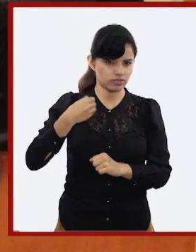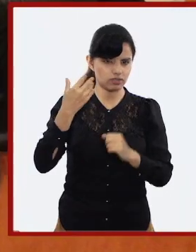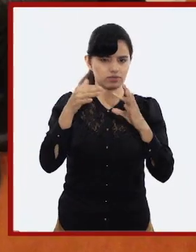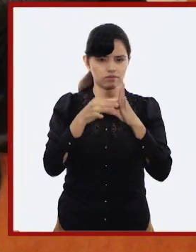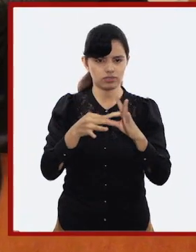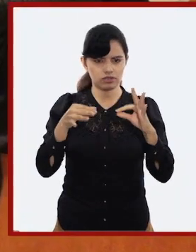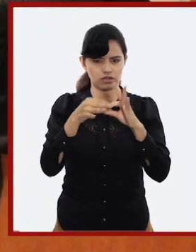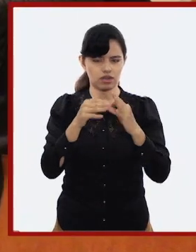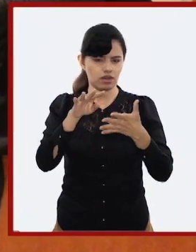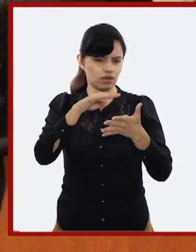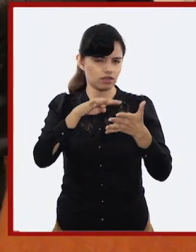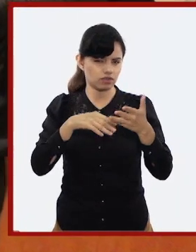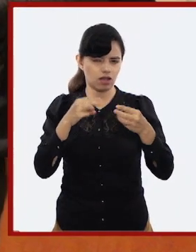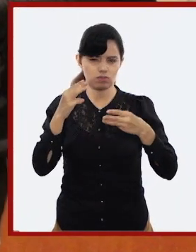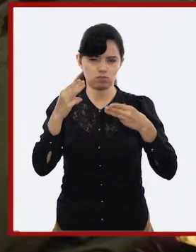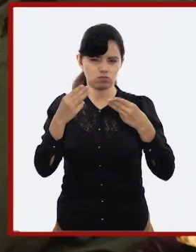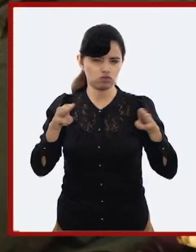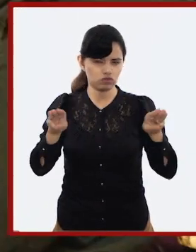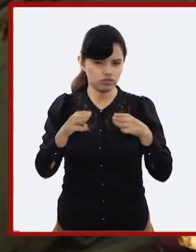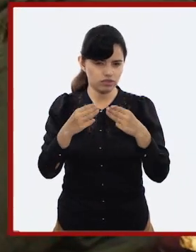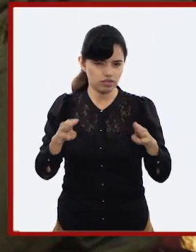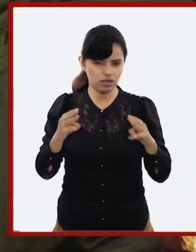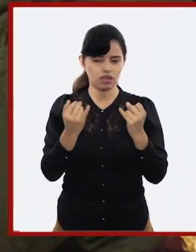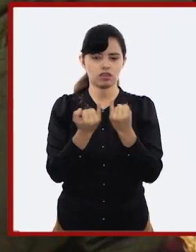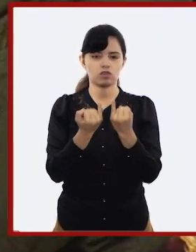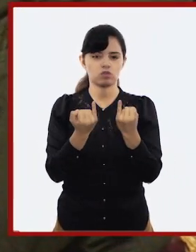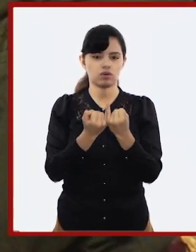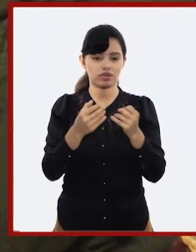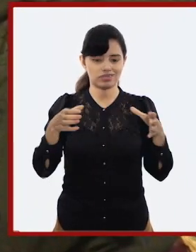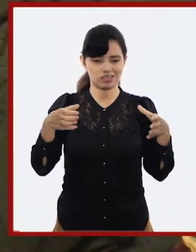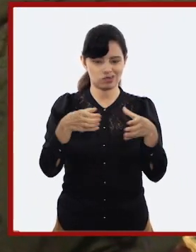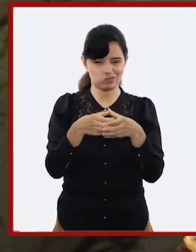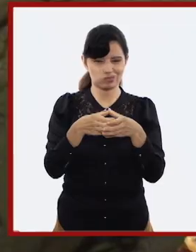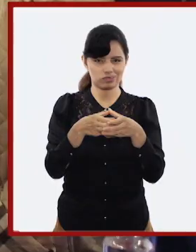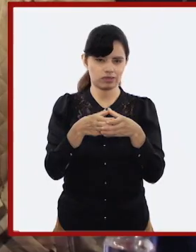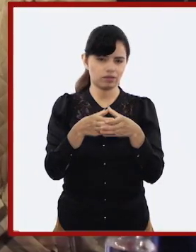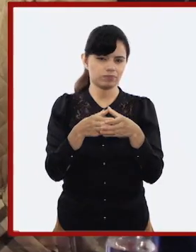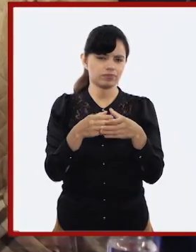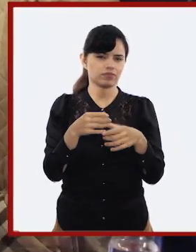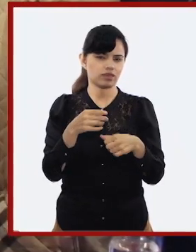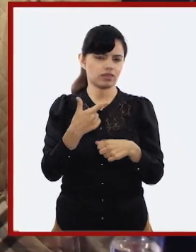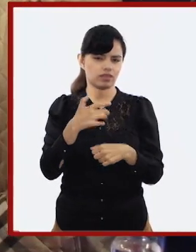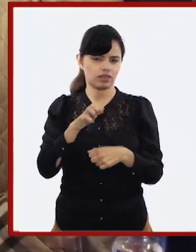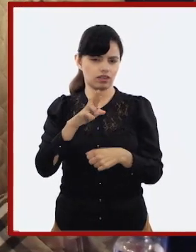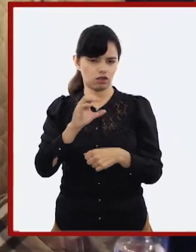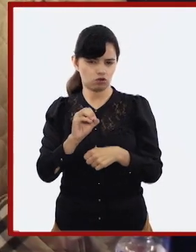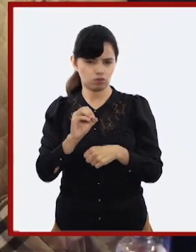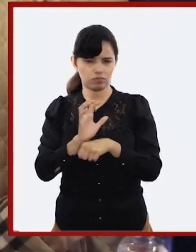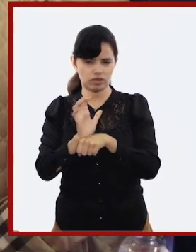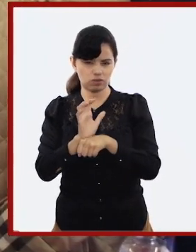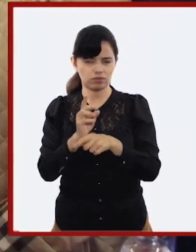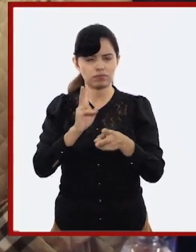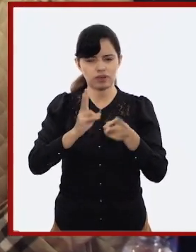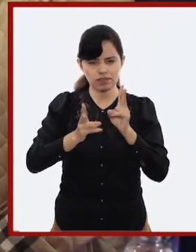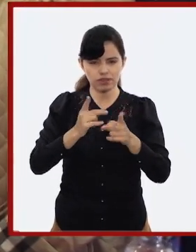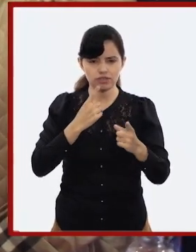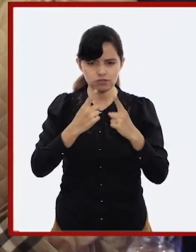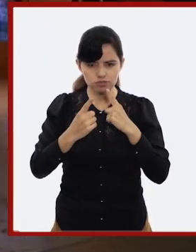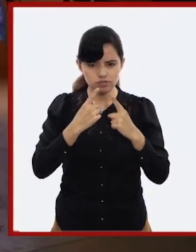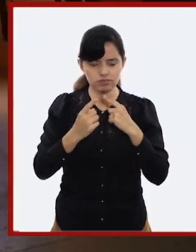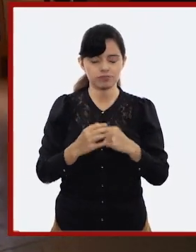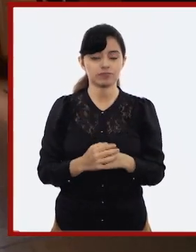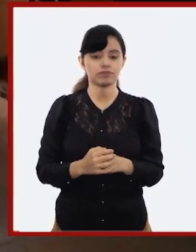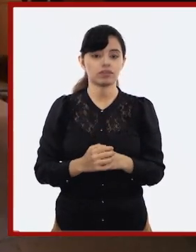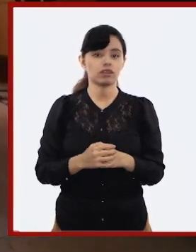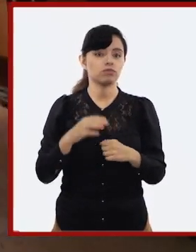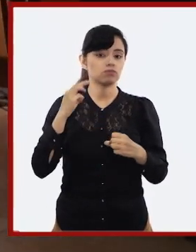artísticas, literarias y musicales, y un cineclub de género, impartidas por las integrantes de la FEMU. El Museo de la